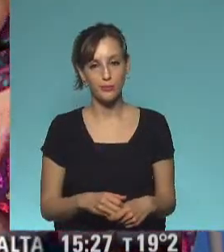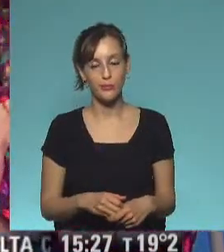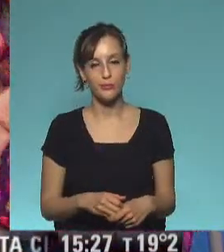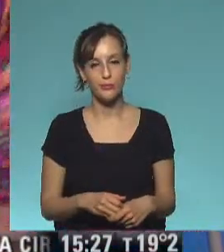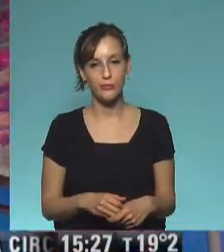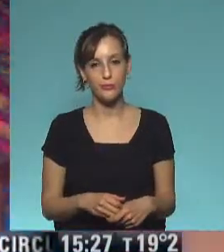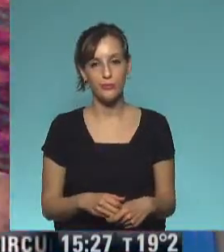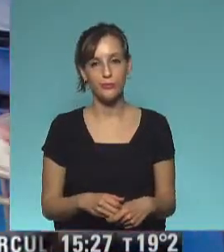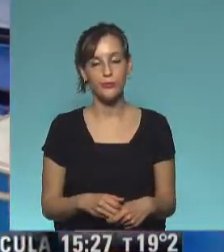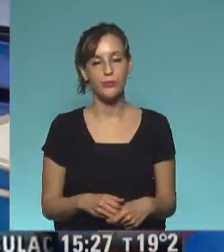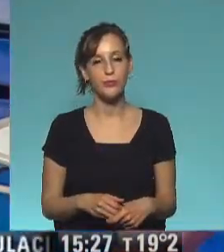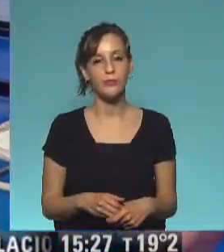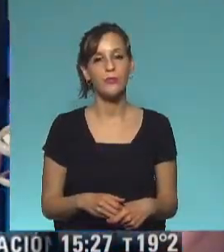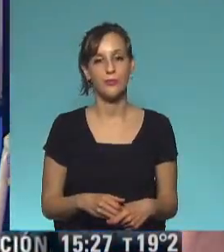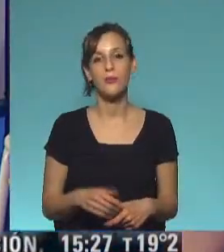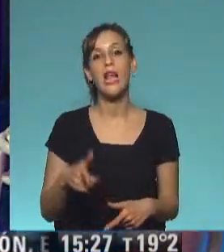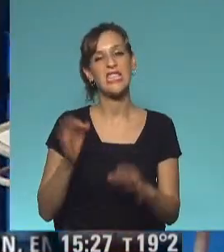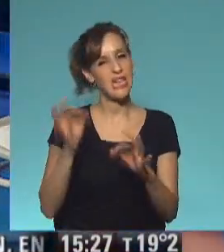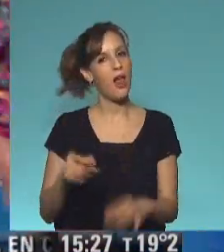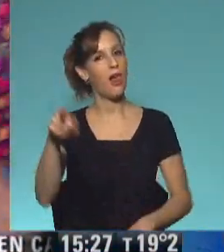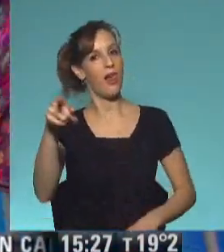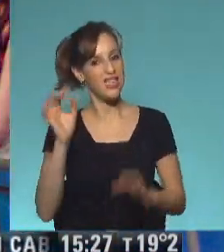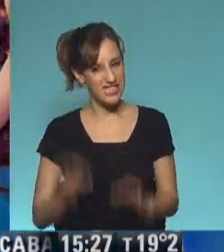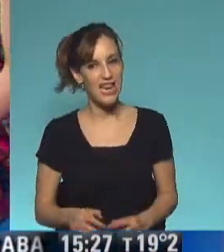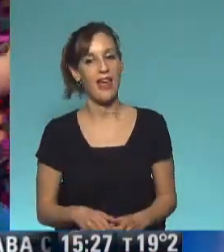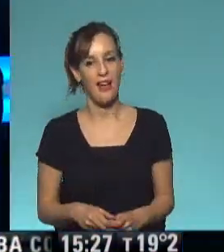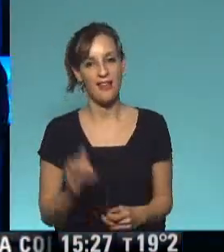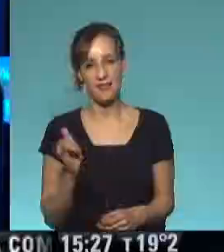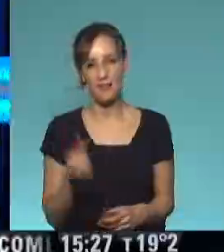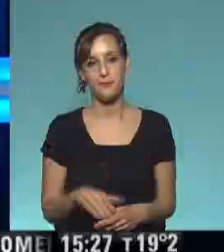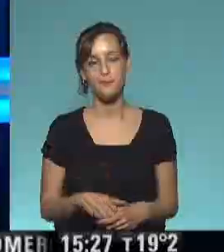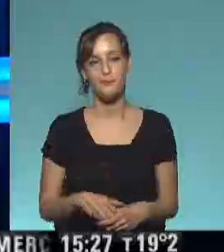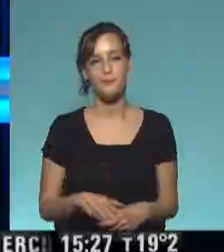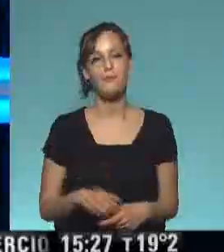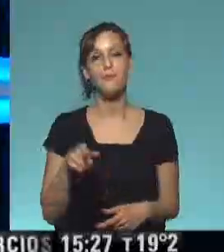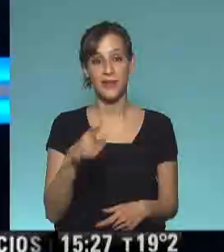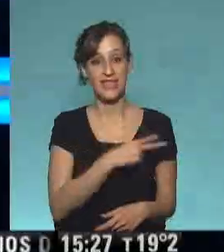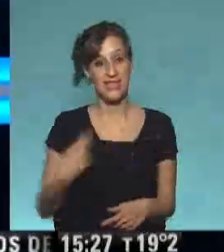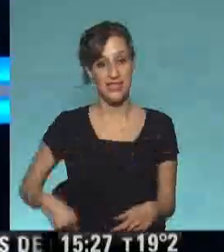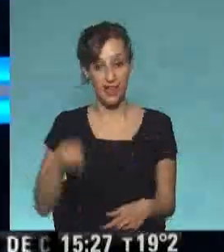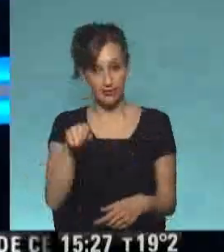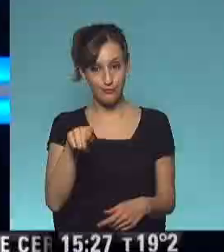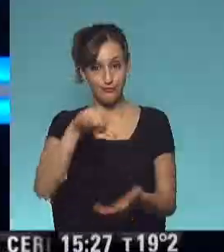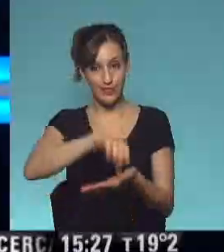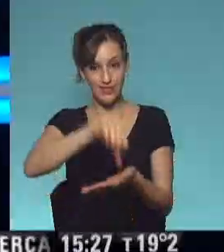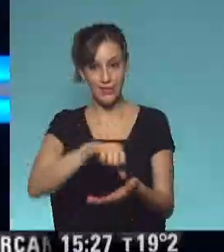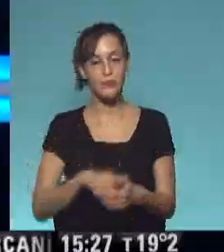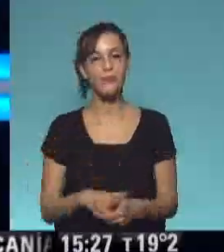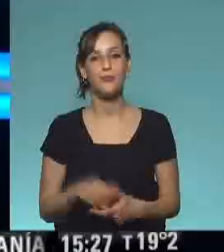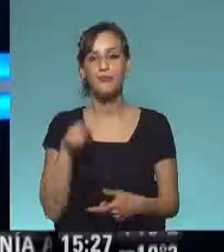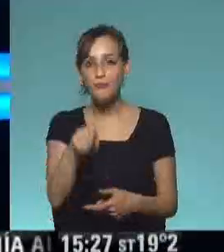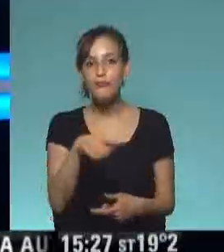¡Tengo la batuta! Igual miren. Llego a China. ¡Ah, bueno, llegás! ¡Llego a China! Llego hasta China, mirá. ¡Llego a China! ¡Qué miren, lejos! Acá está